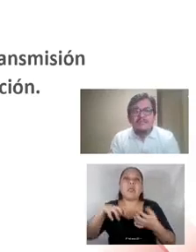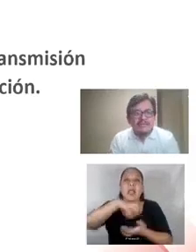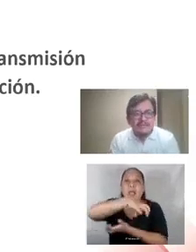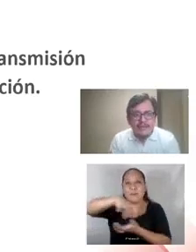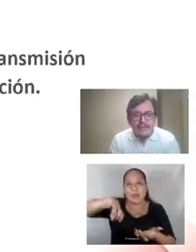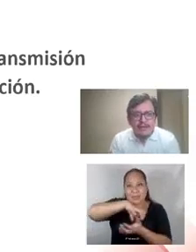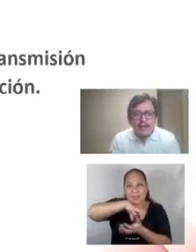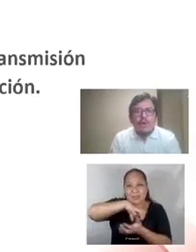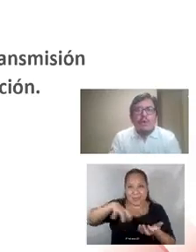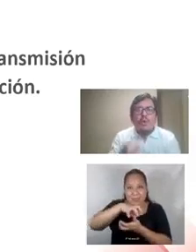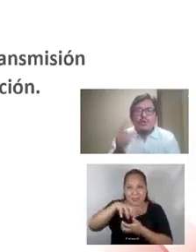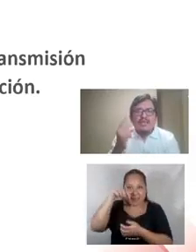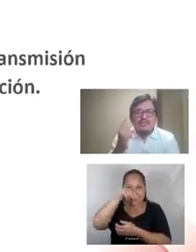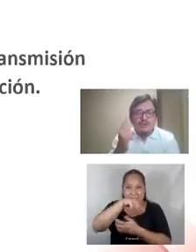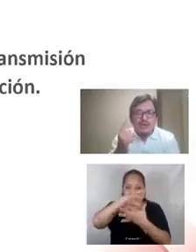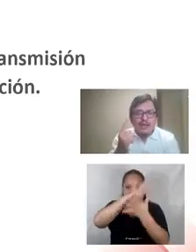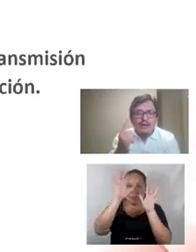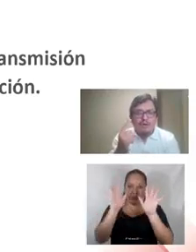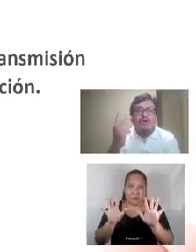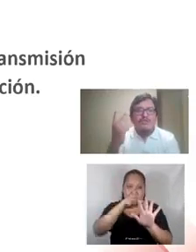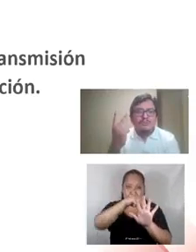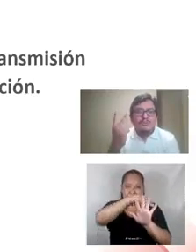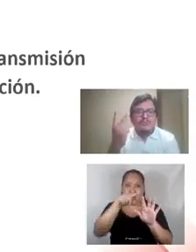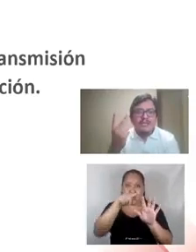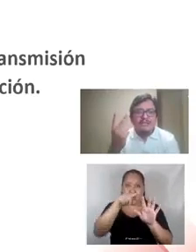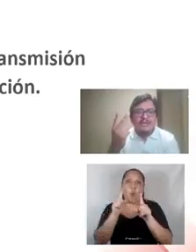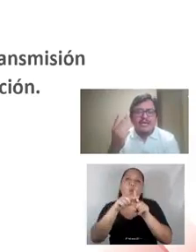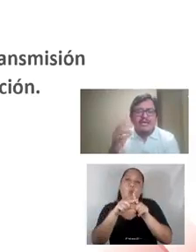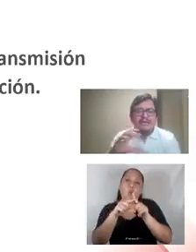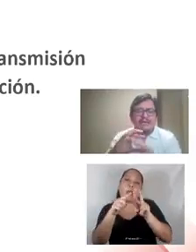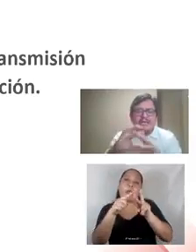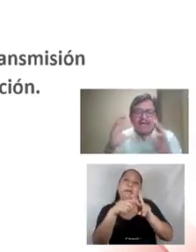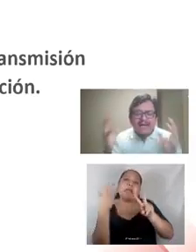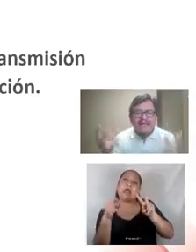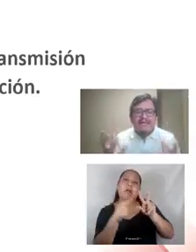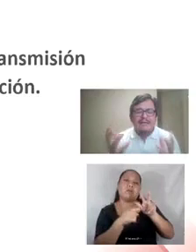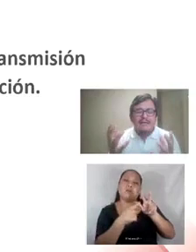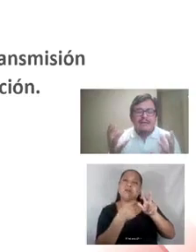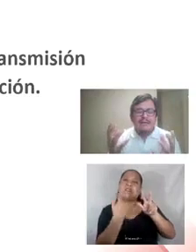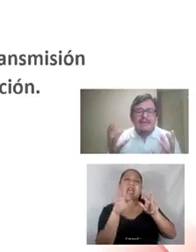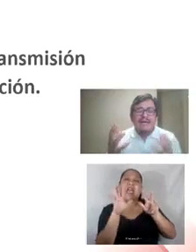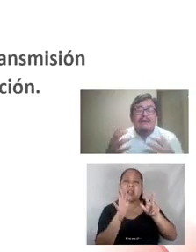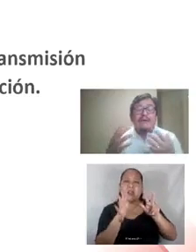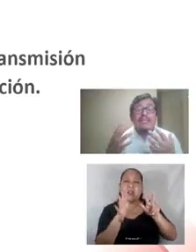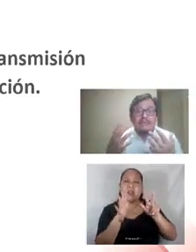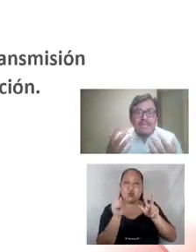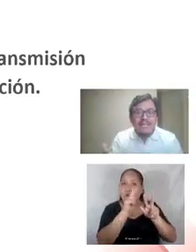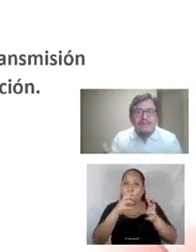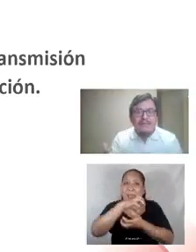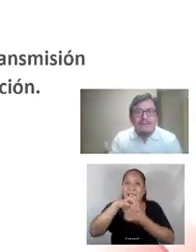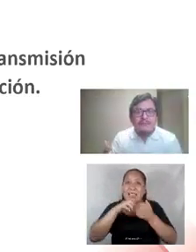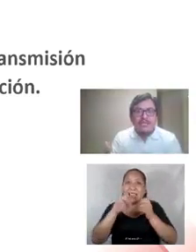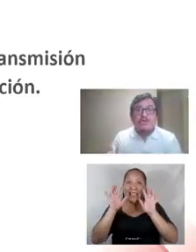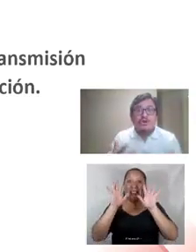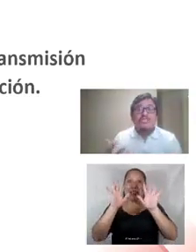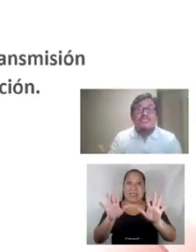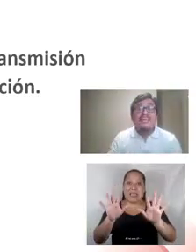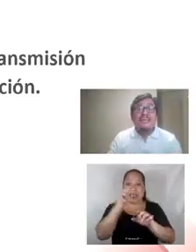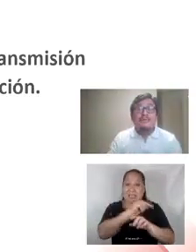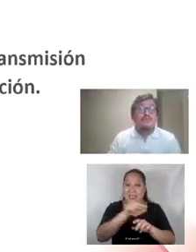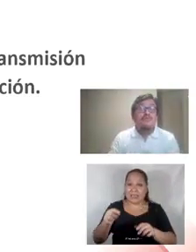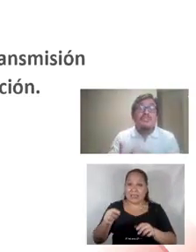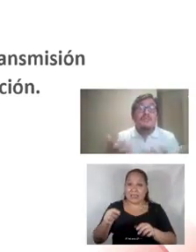No existe una sola o dos medidas que tengan la efectividad que